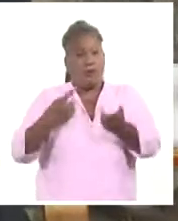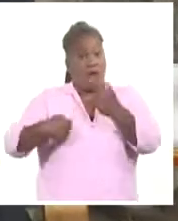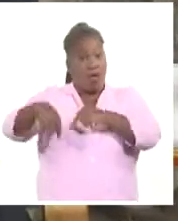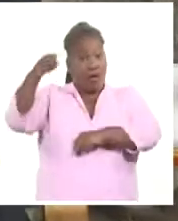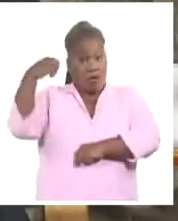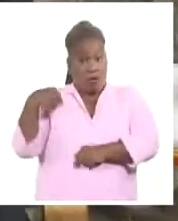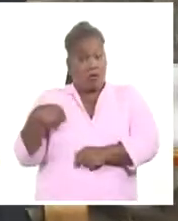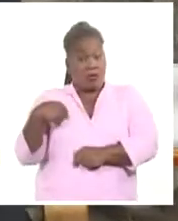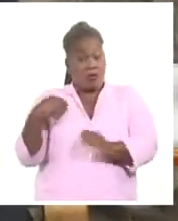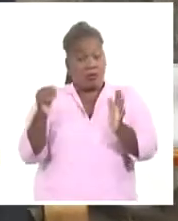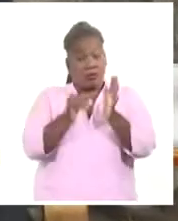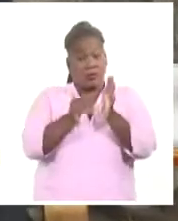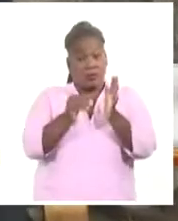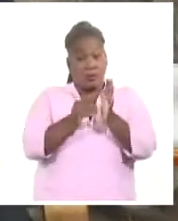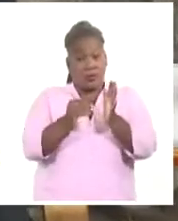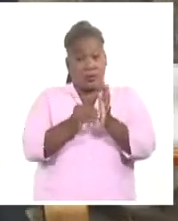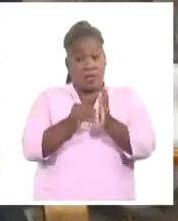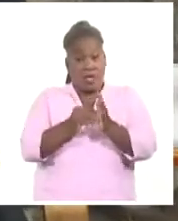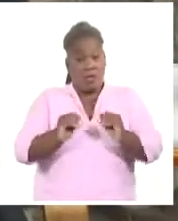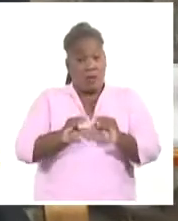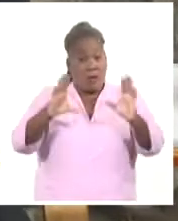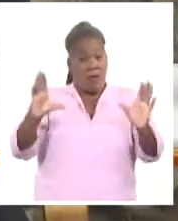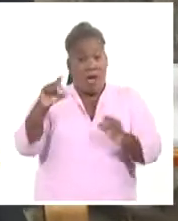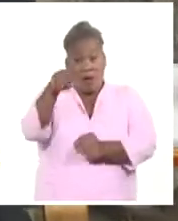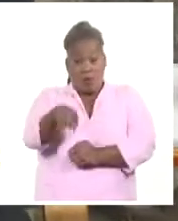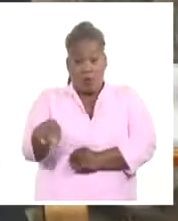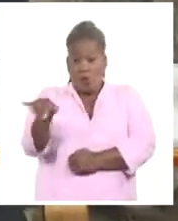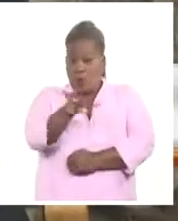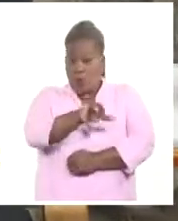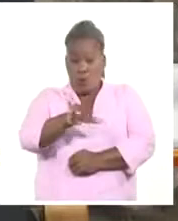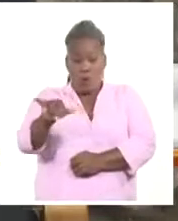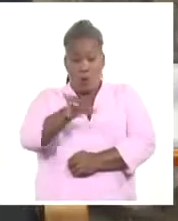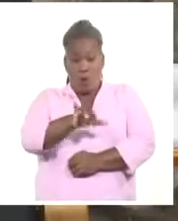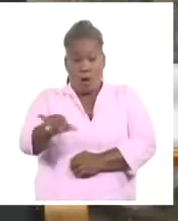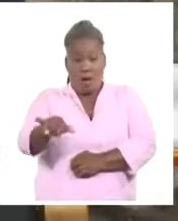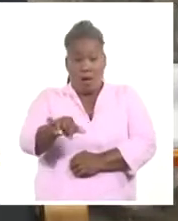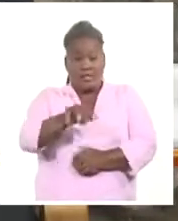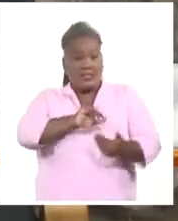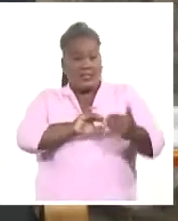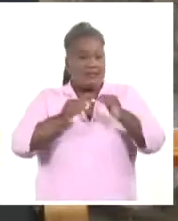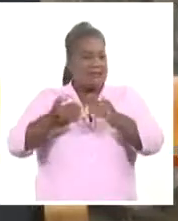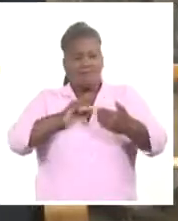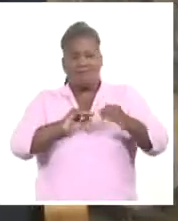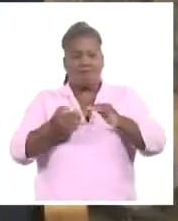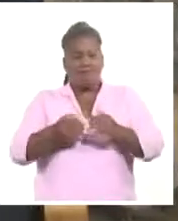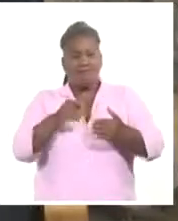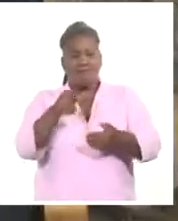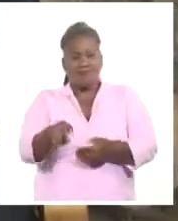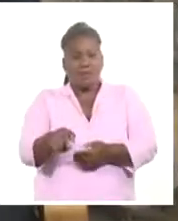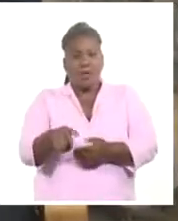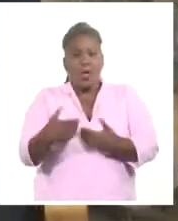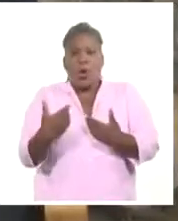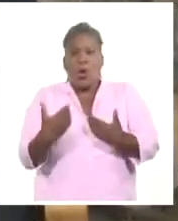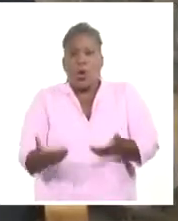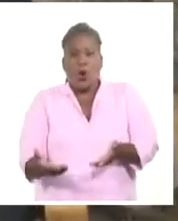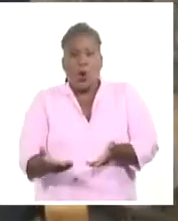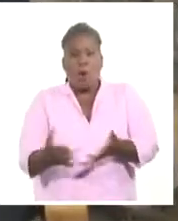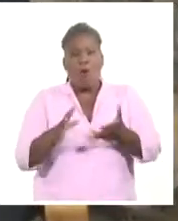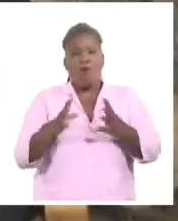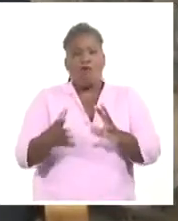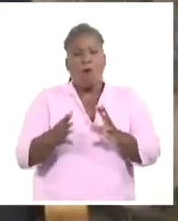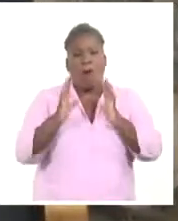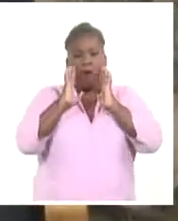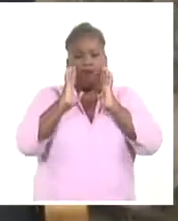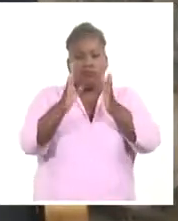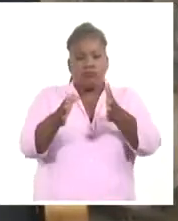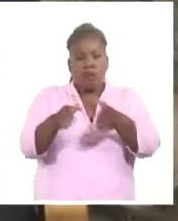y durante la sesión de la mañana de hoy, se ha estado debatiendo sobre el seguimiento a la estrategia